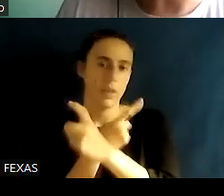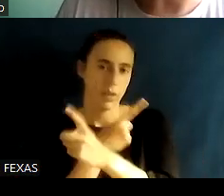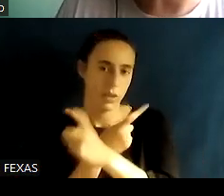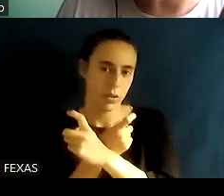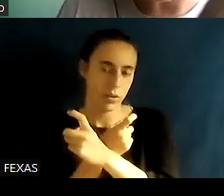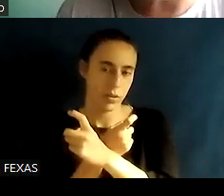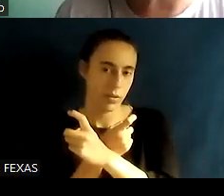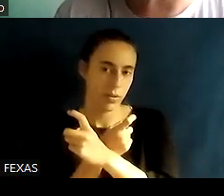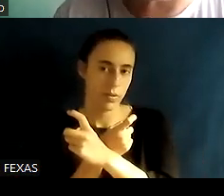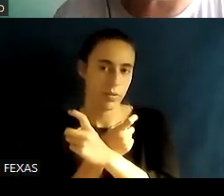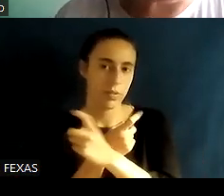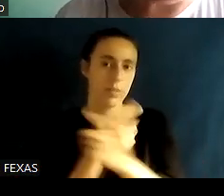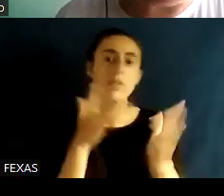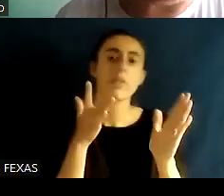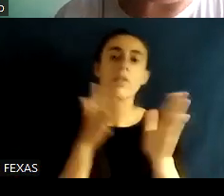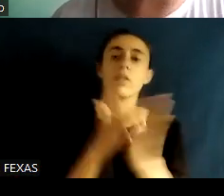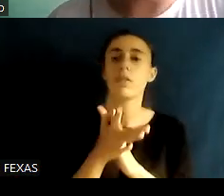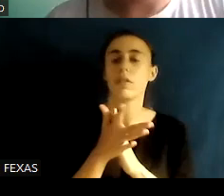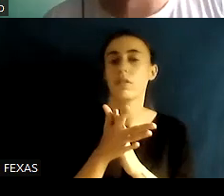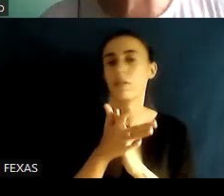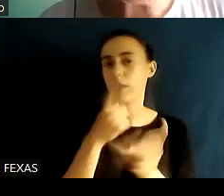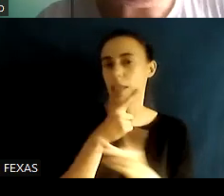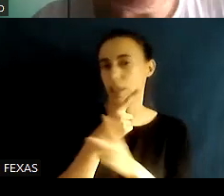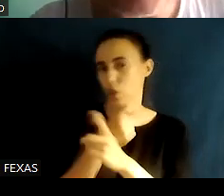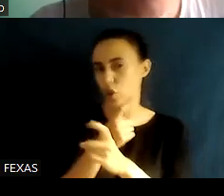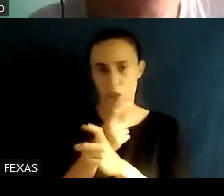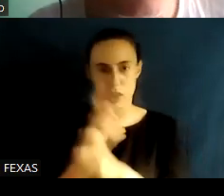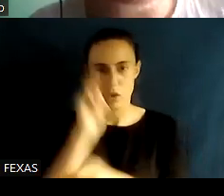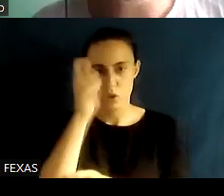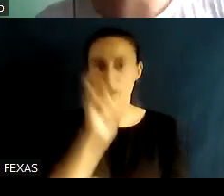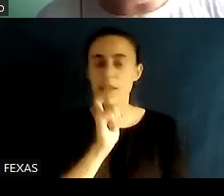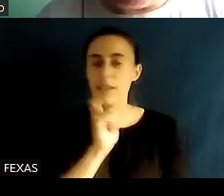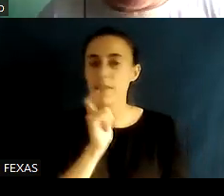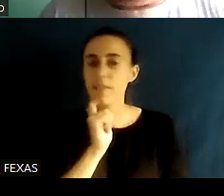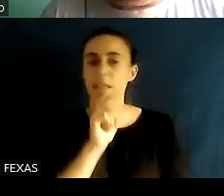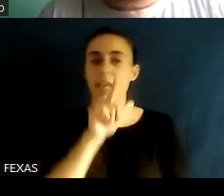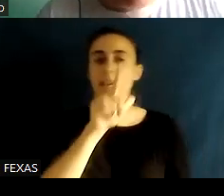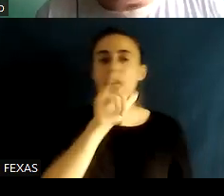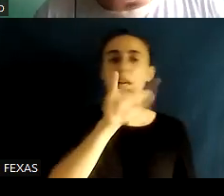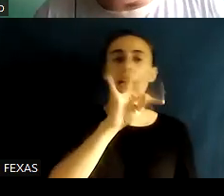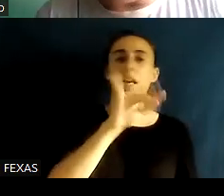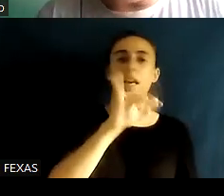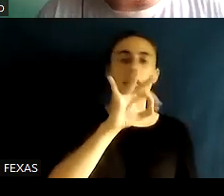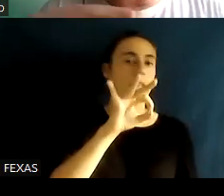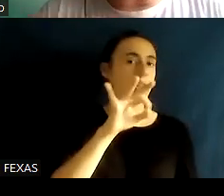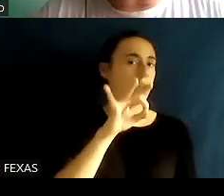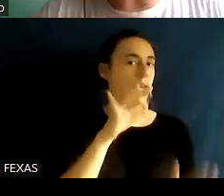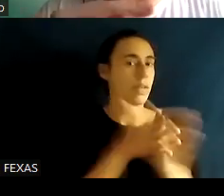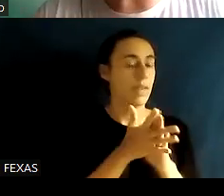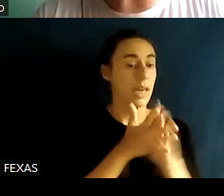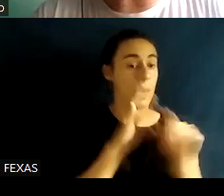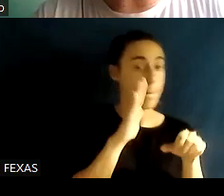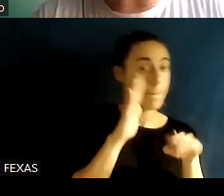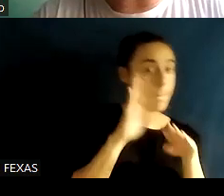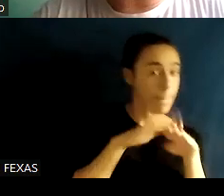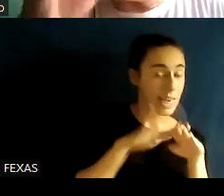de manera que es complicado que caigamos en una dosis tóxica. En el caso del litio no es así. En el caso del litio, la dosis mínima eficaz y la dosis tóxica están